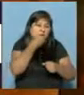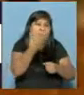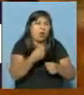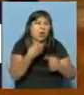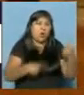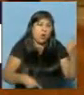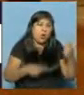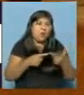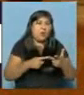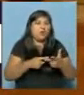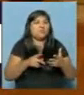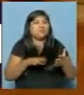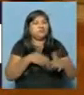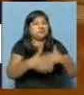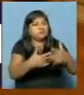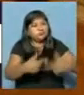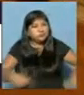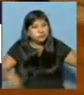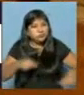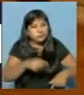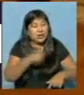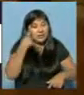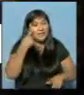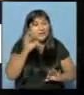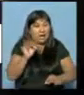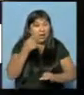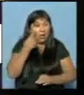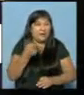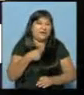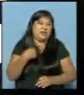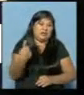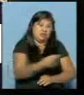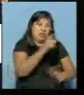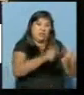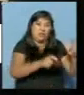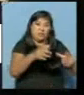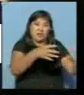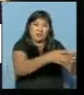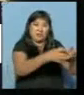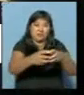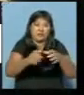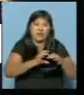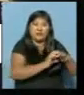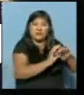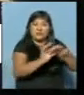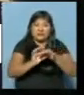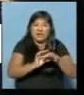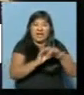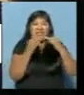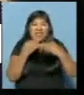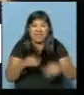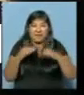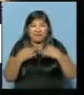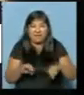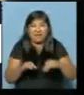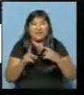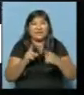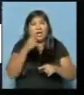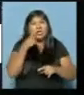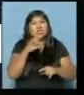conjunto. Entendemos que es un trabajo articulado precisamente entre todas las partes, porque acá lo que hay que ver es eso, no solamente el bien